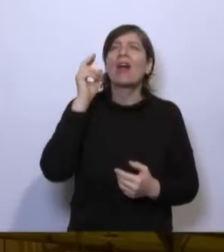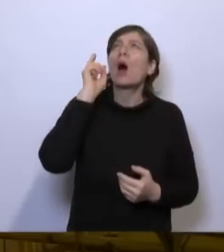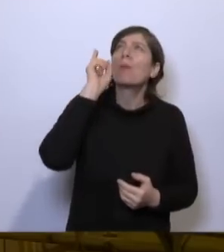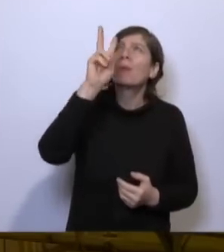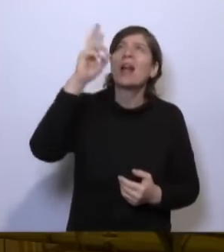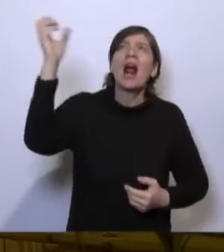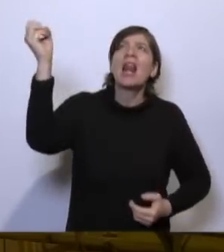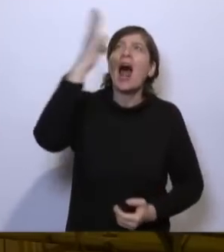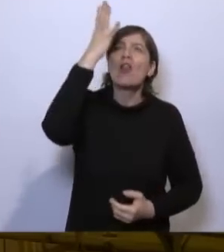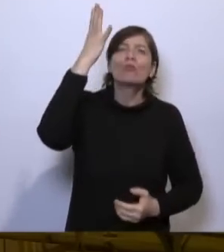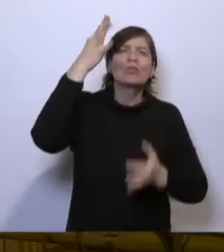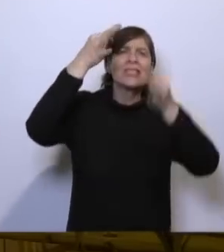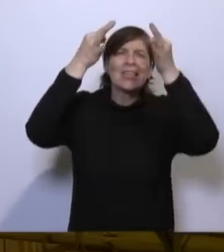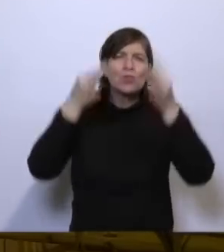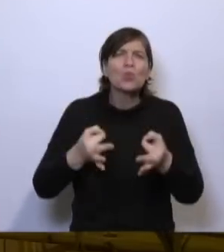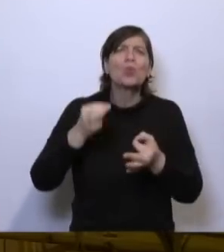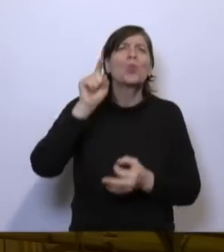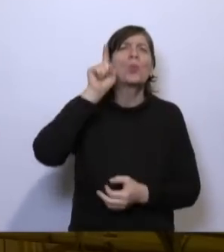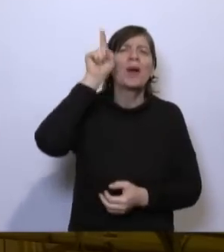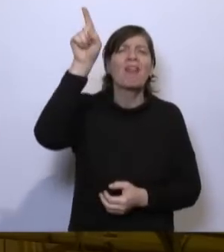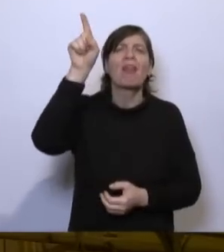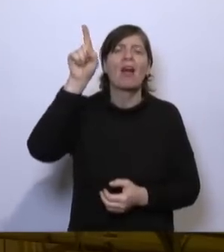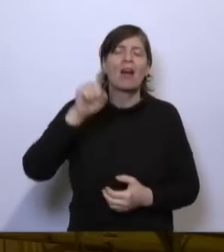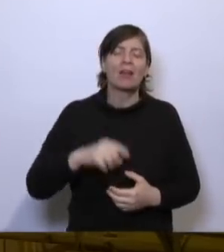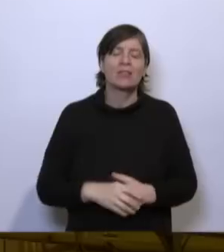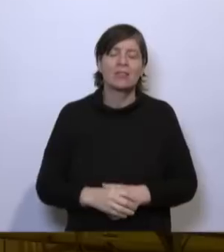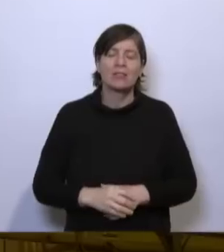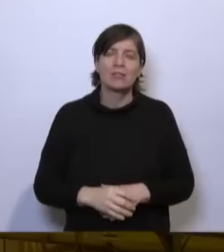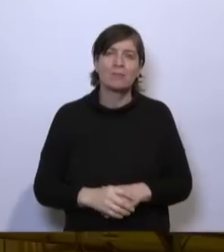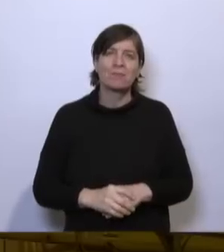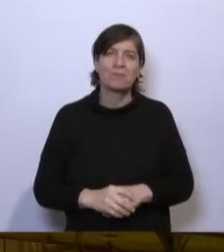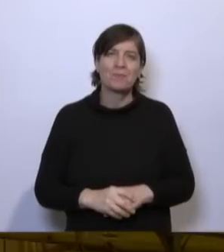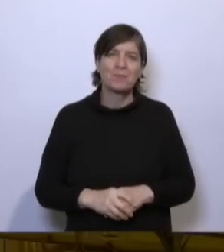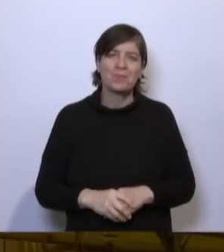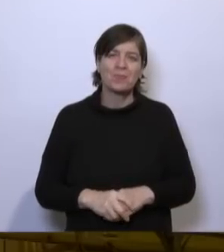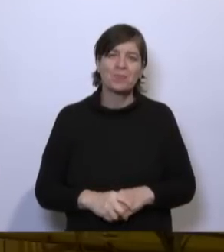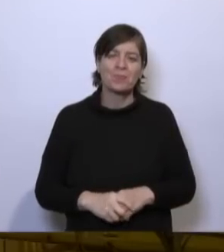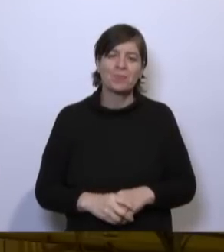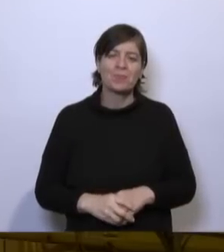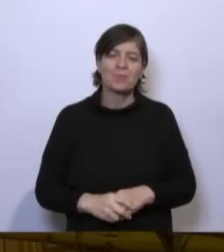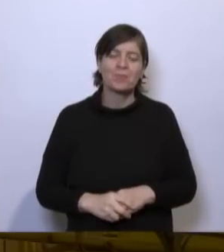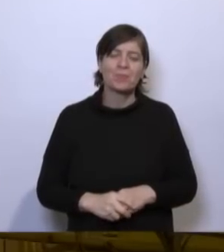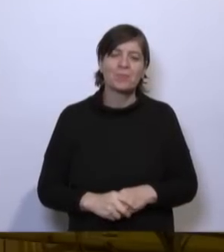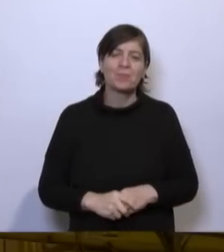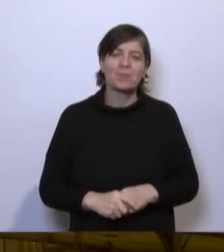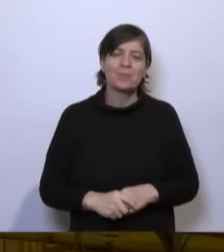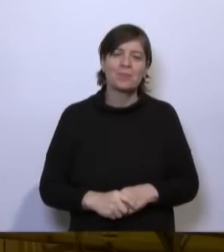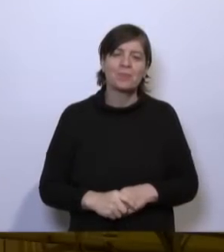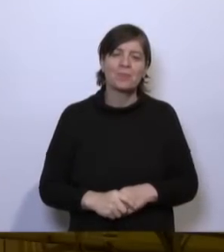para que vea la luz de tu verdad.